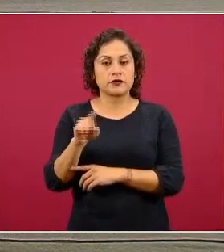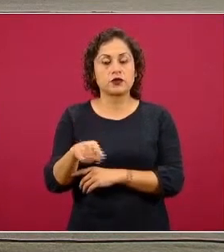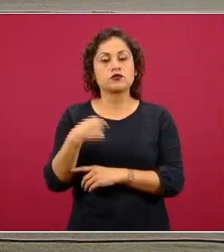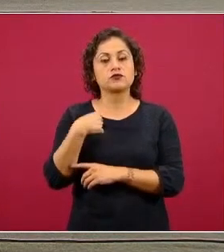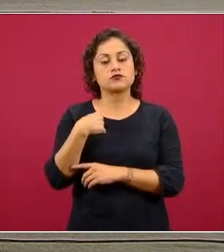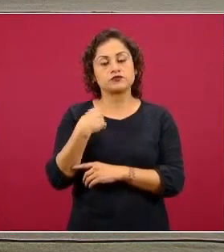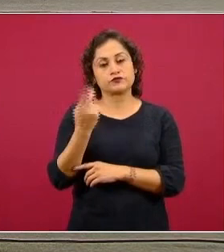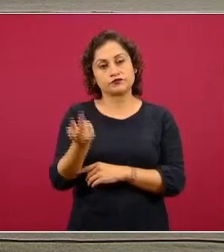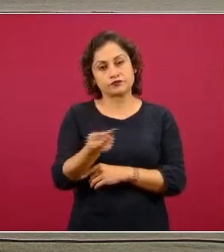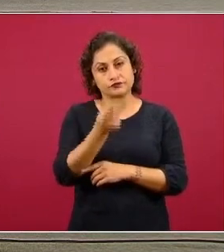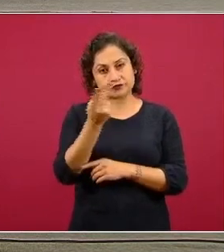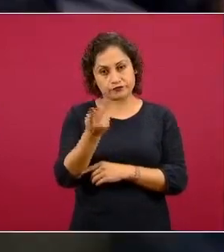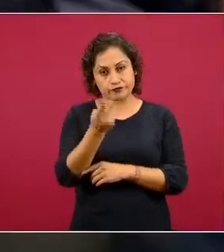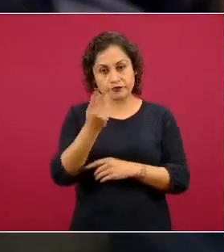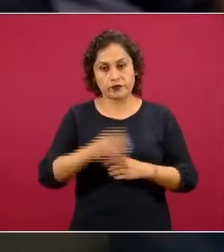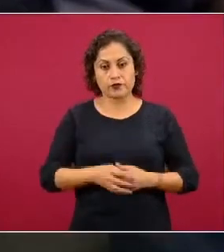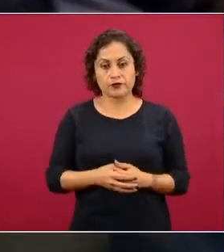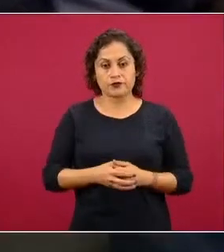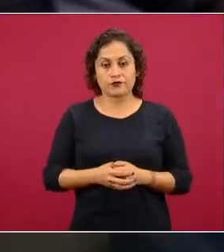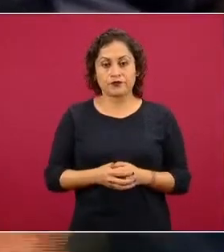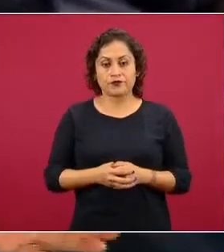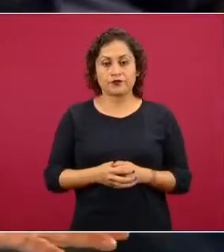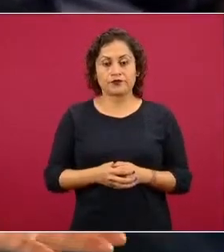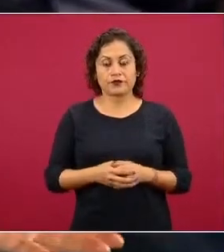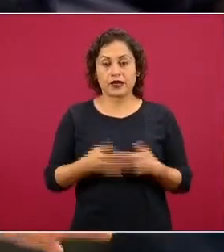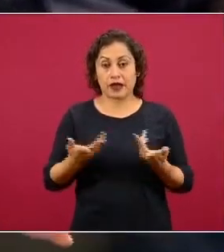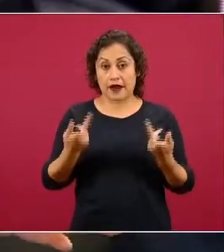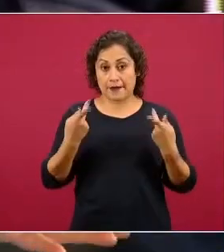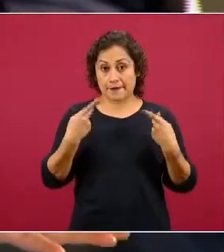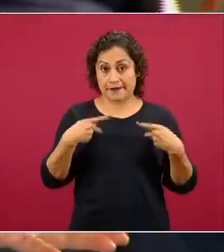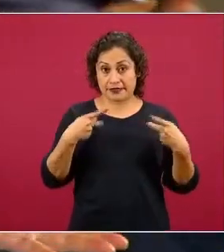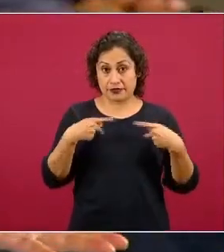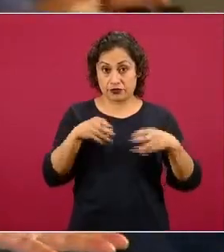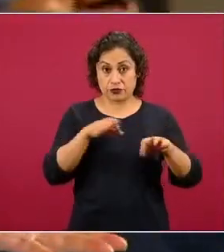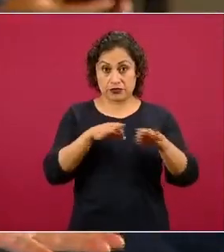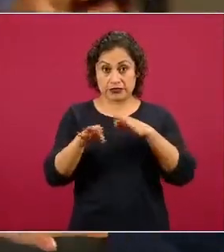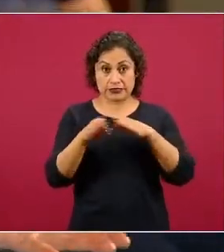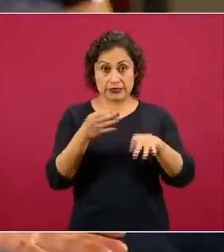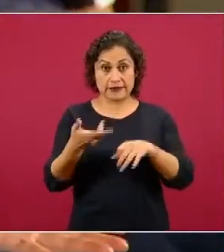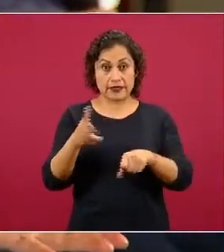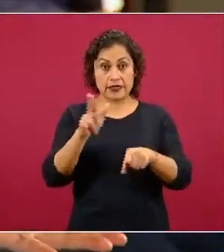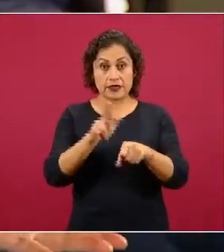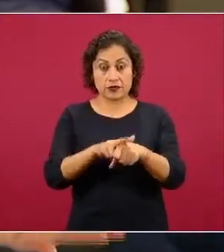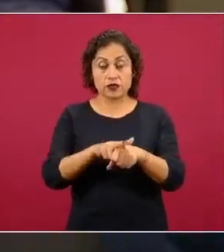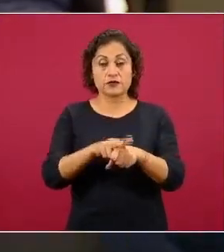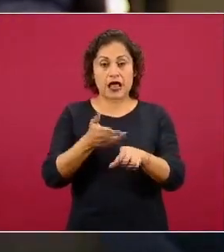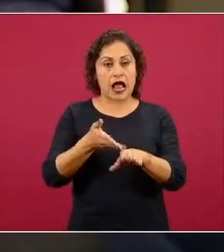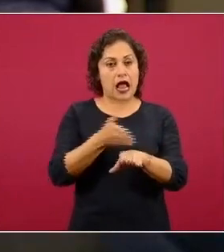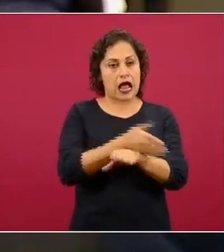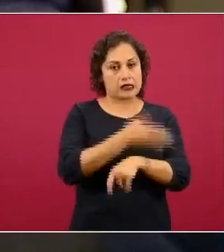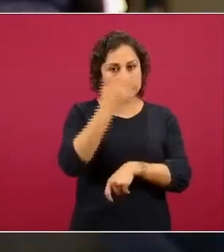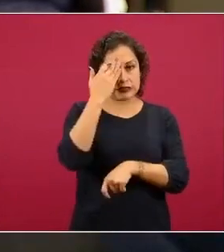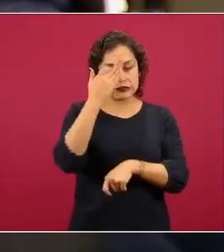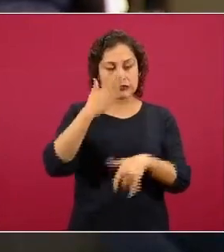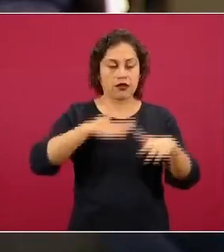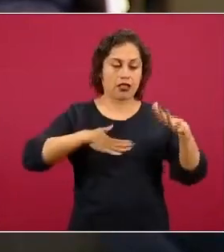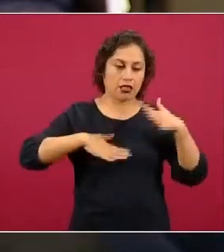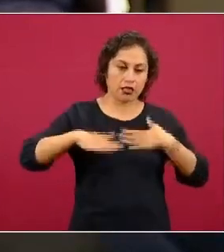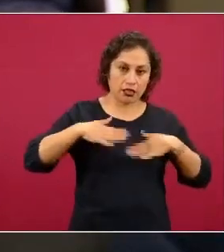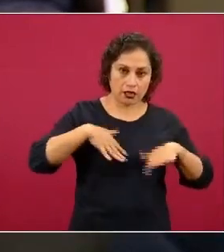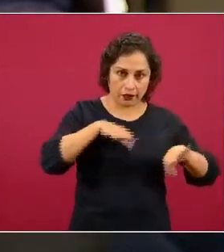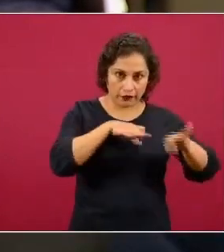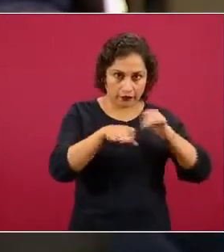embate del COVID, pues el personal médico quedó cansado. ¿Qué medidas ahora sí que